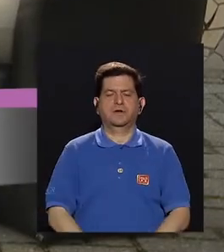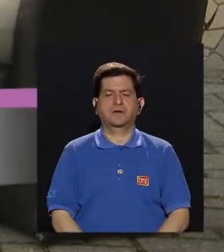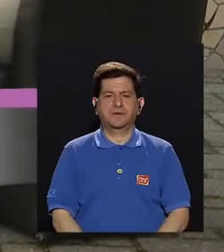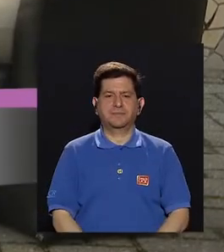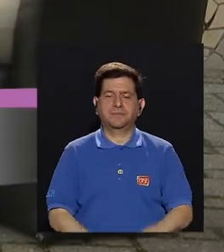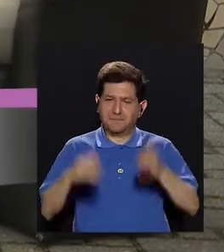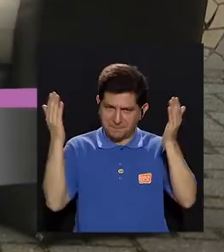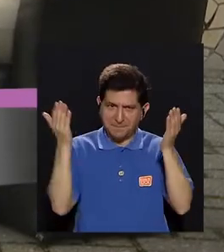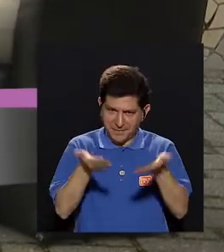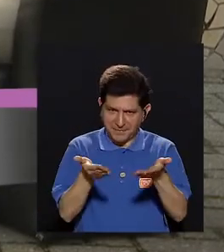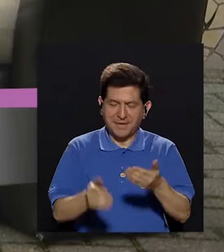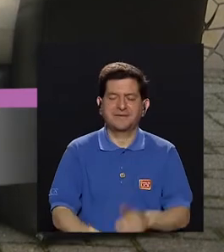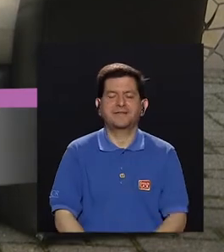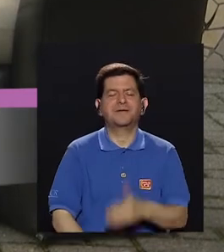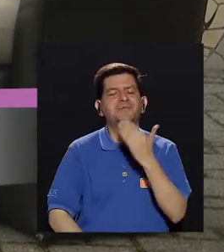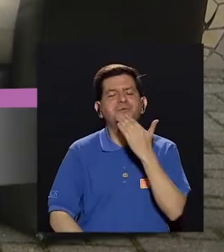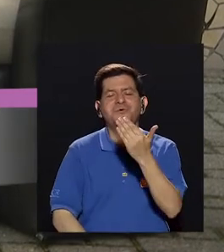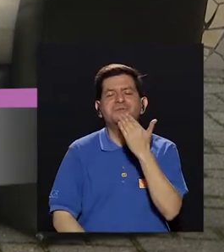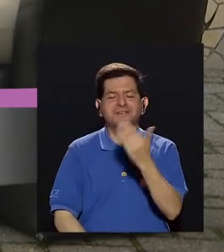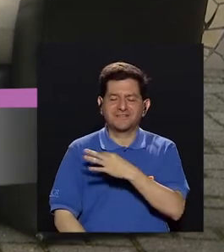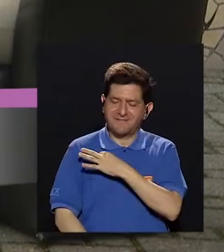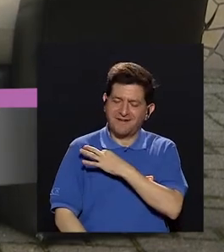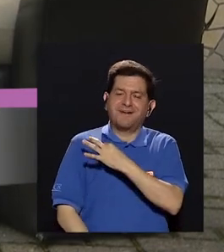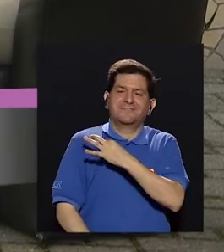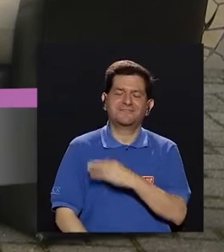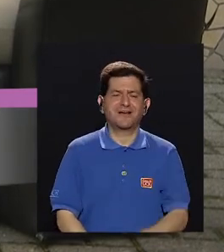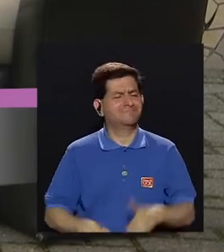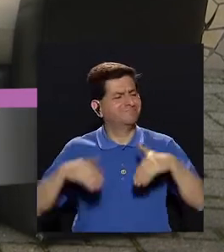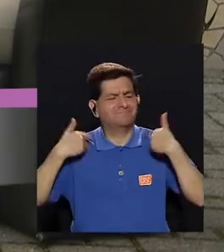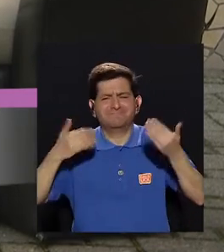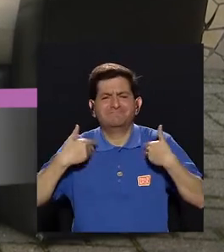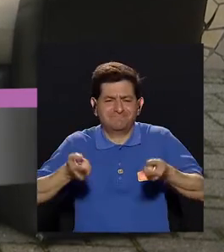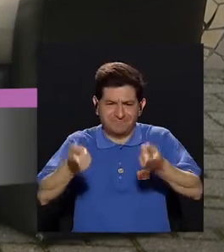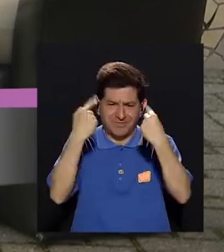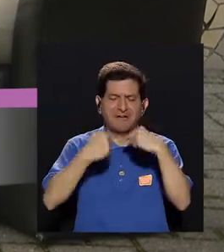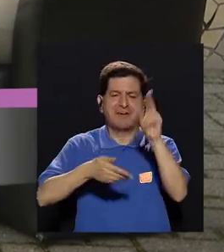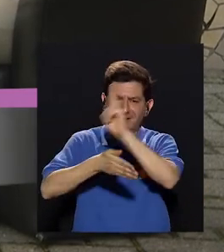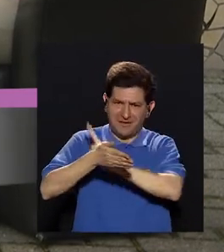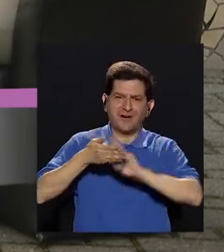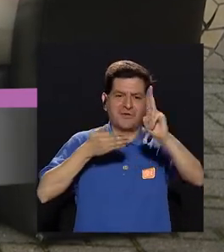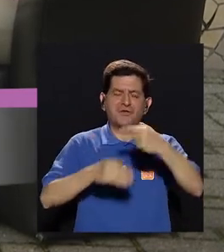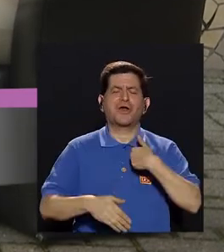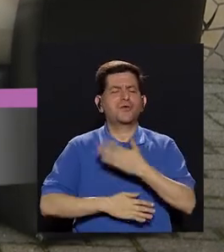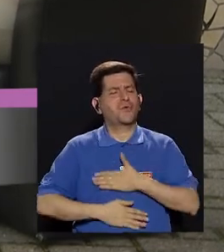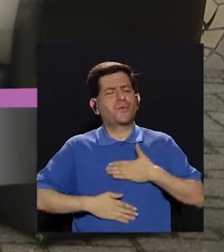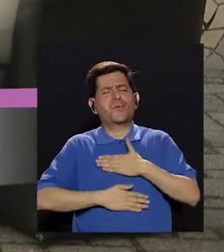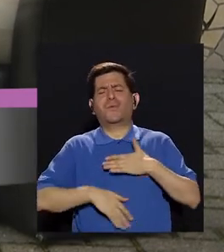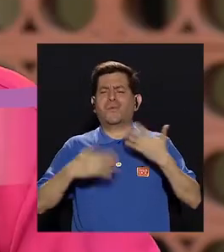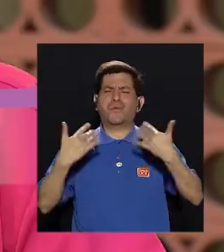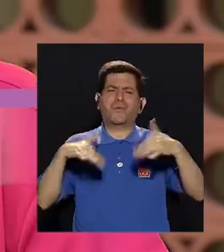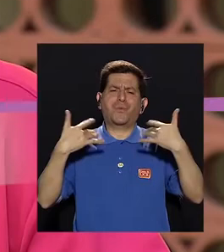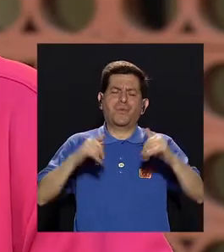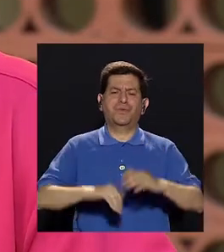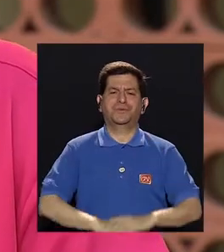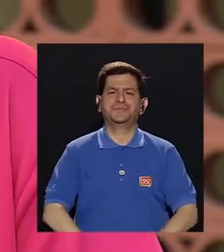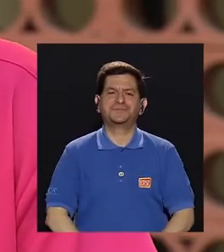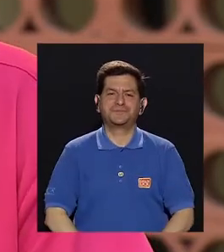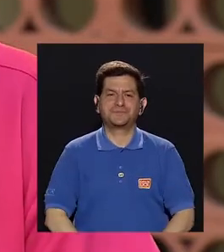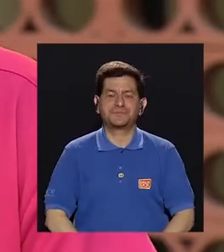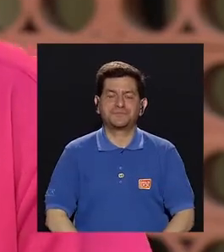gracias. Bienvenida. Muchas gracias por la invitación, muy contenta de venir a la U, en realidad lo disfruto montones. Muchas